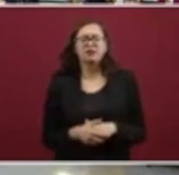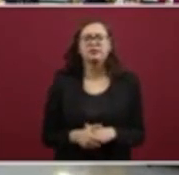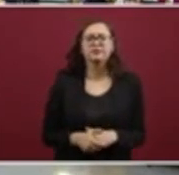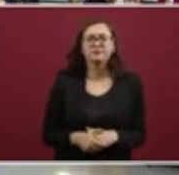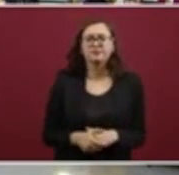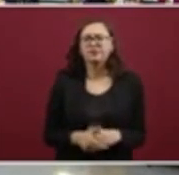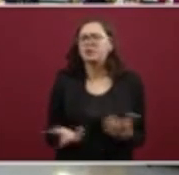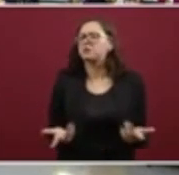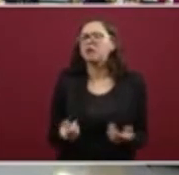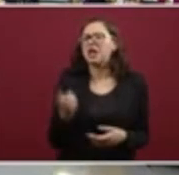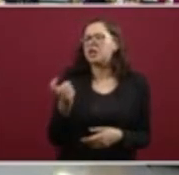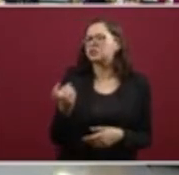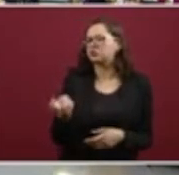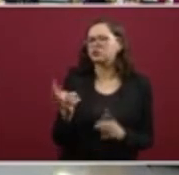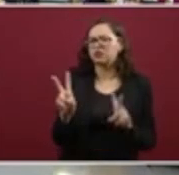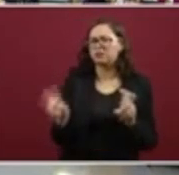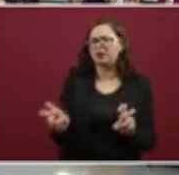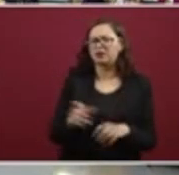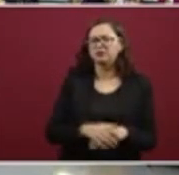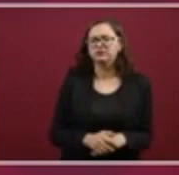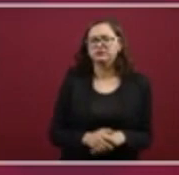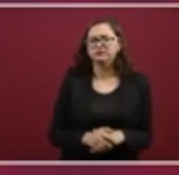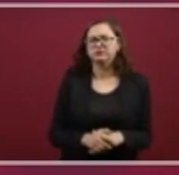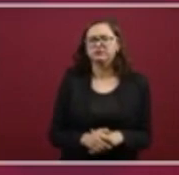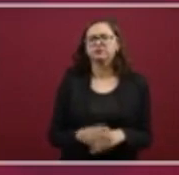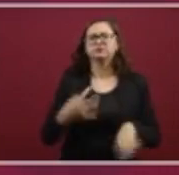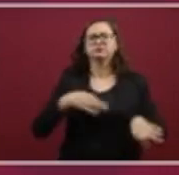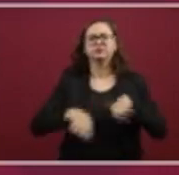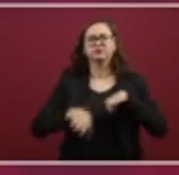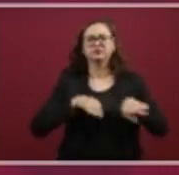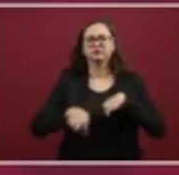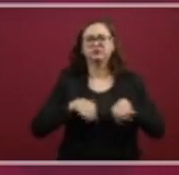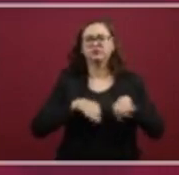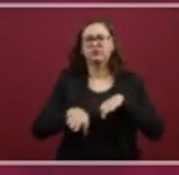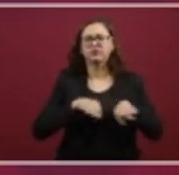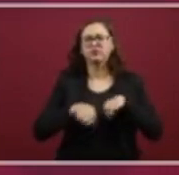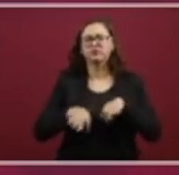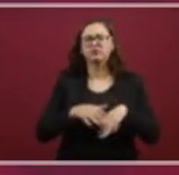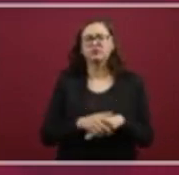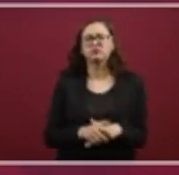Básicamente eso, básicamente. Entonces, trabajo,